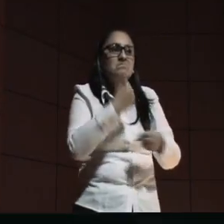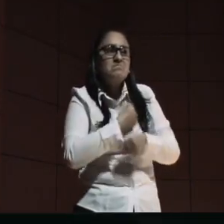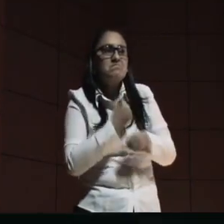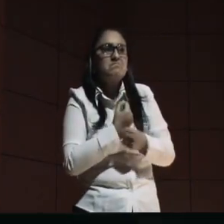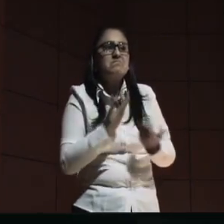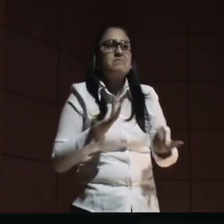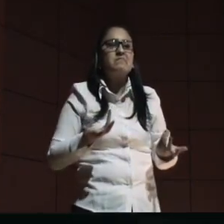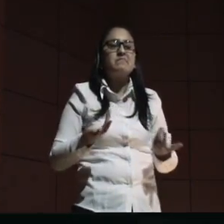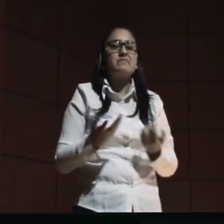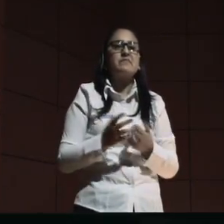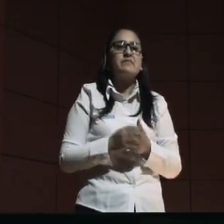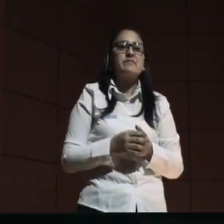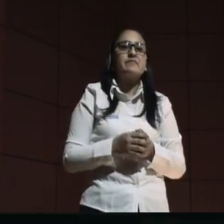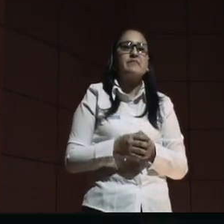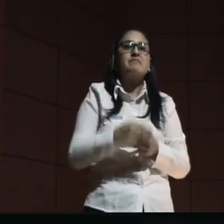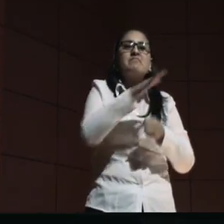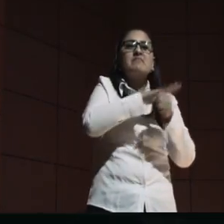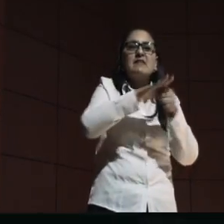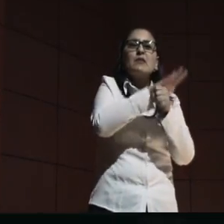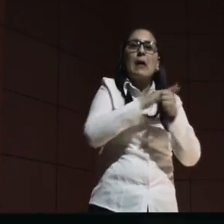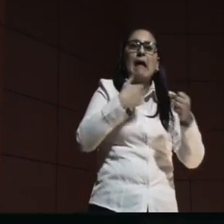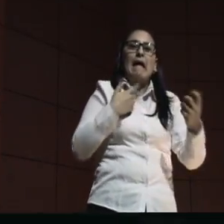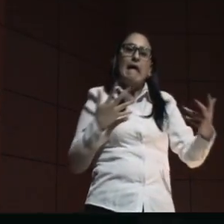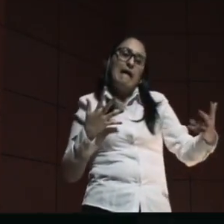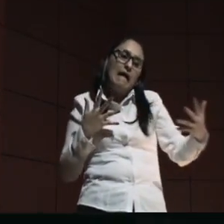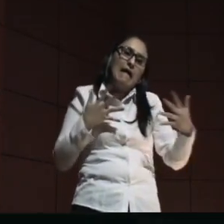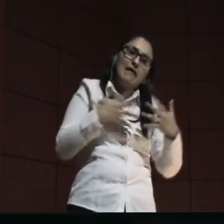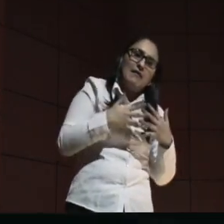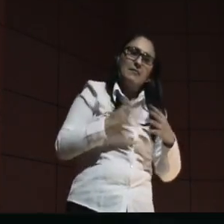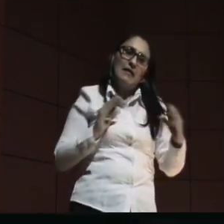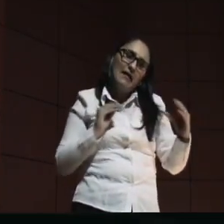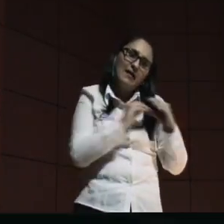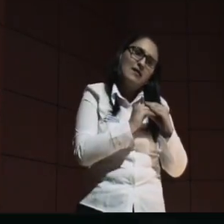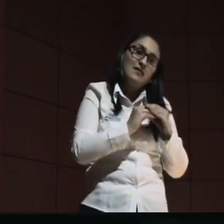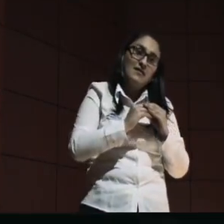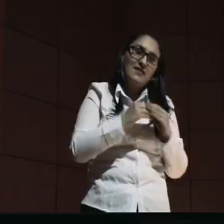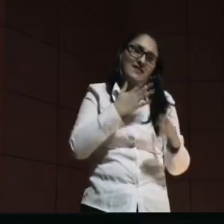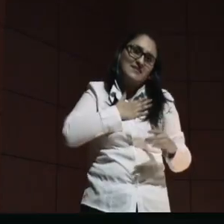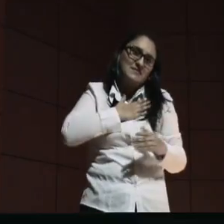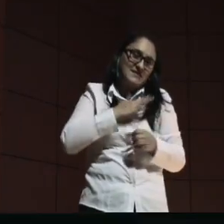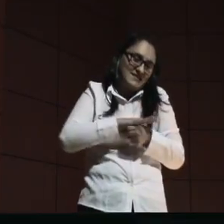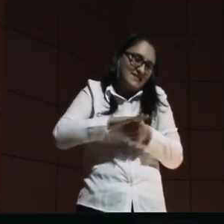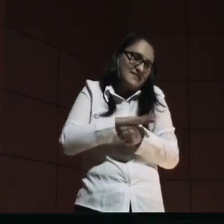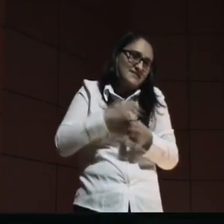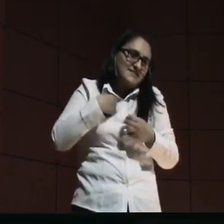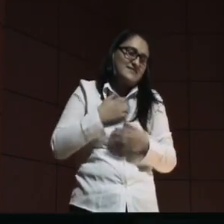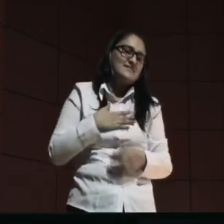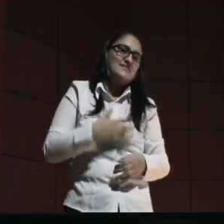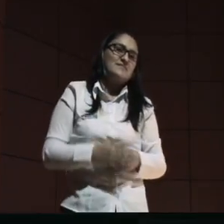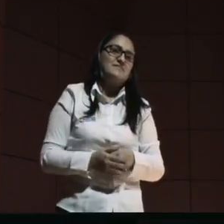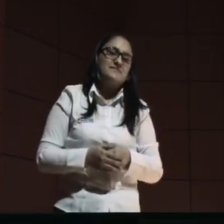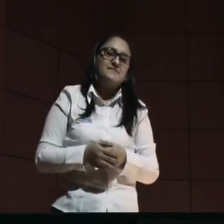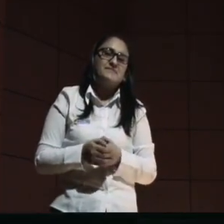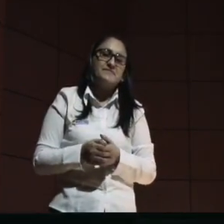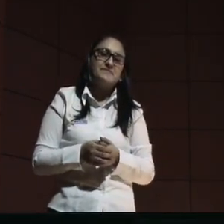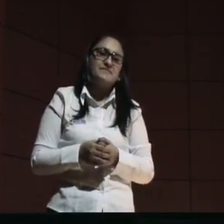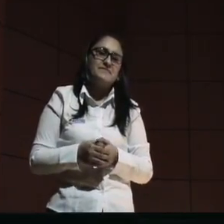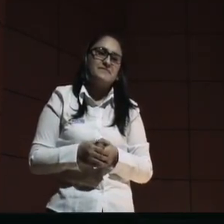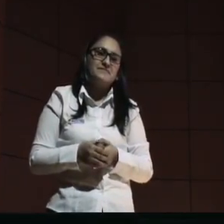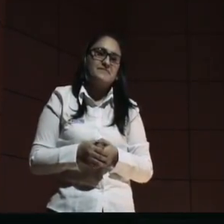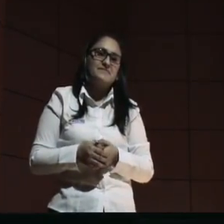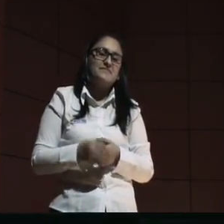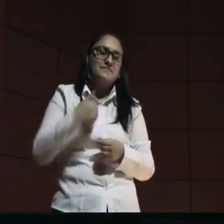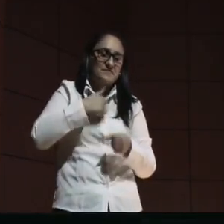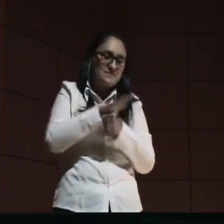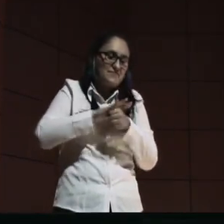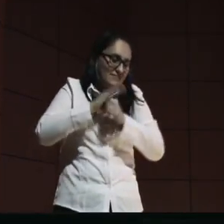laborales que adecuaran, digamos, a mis condiciones, en